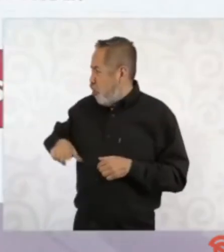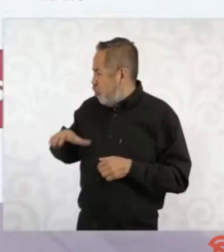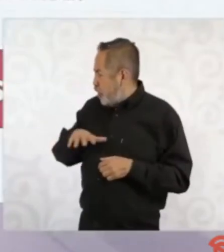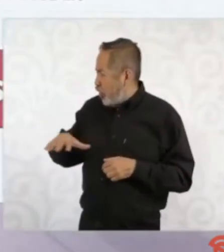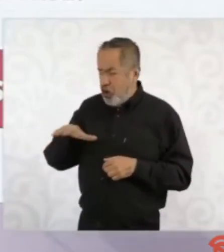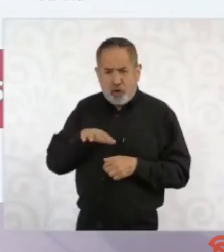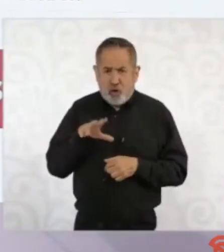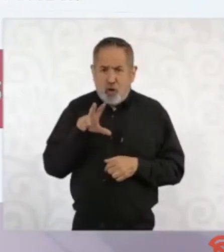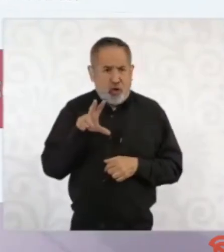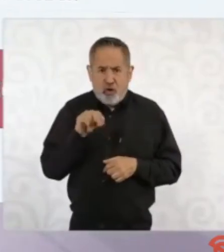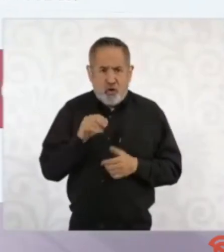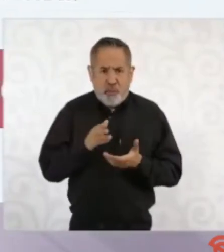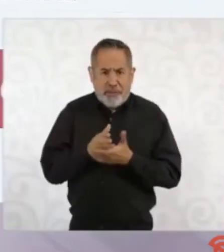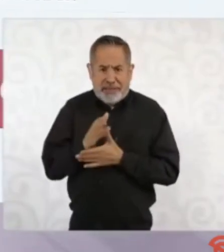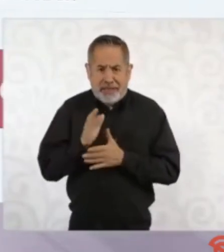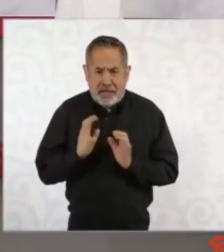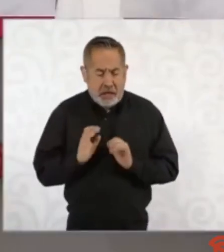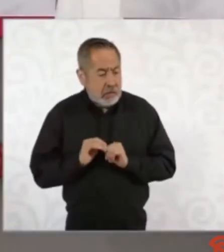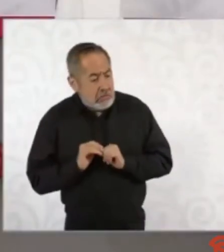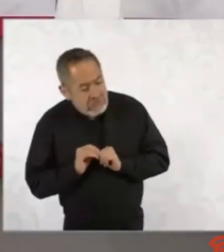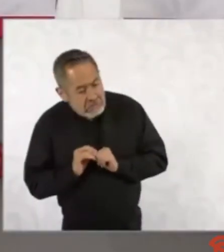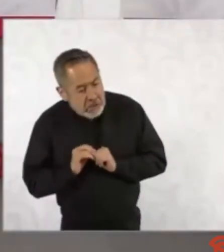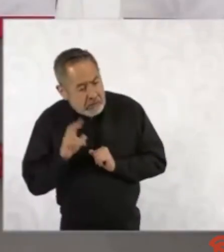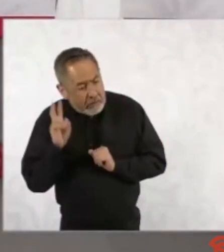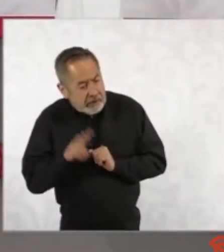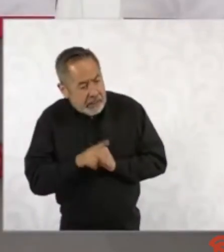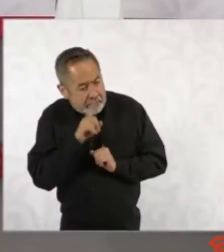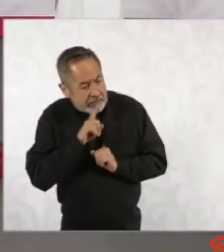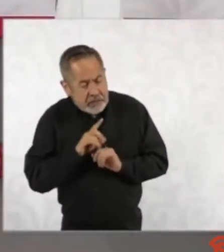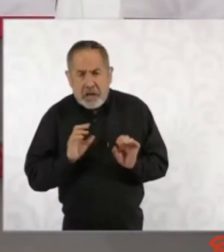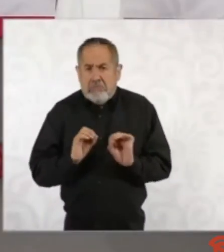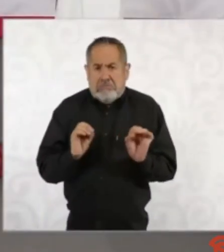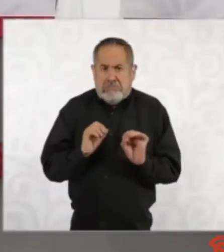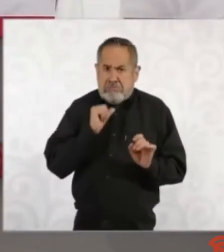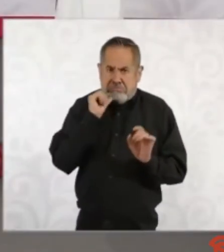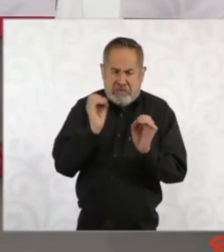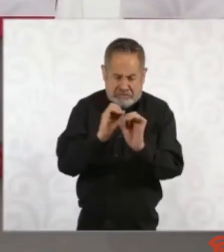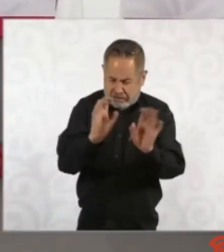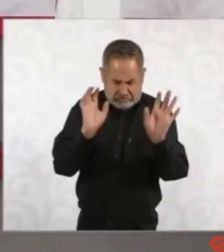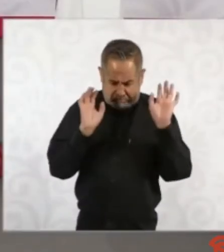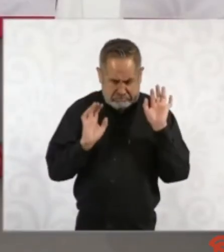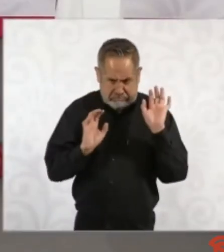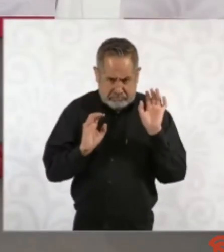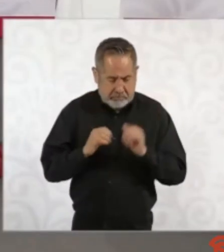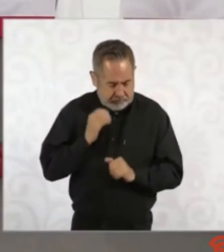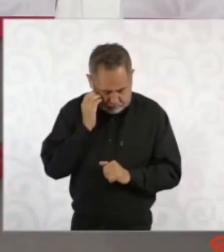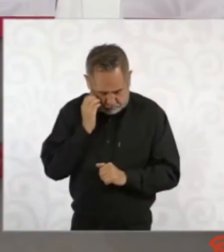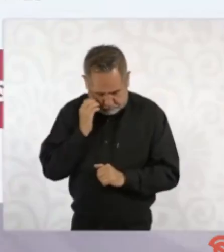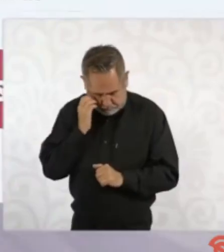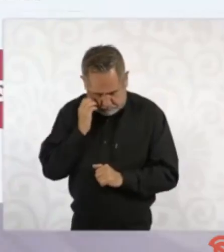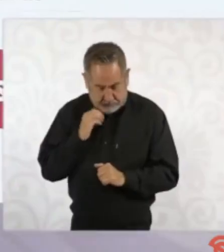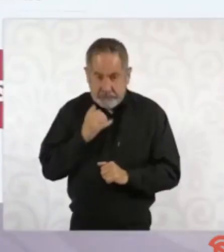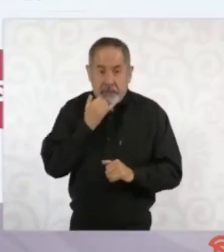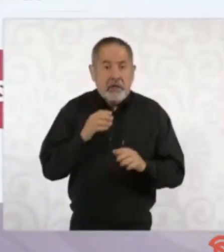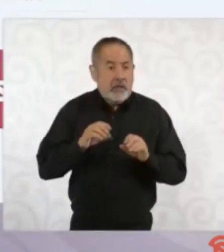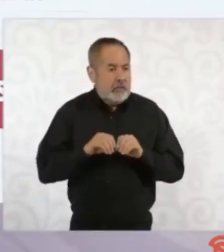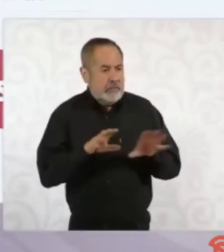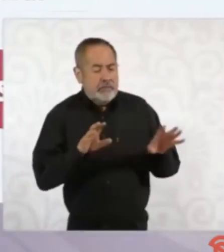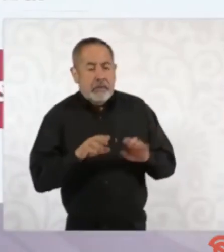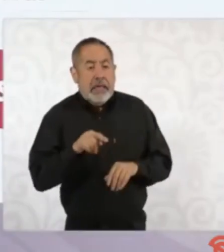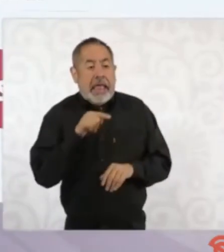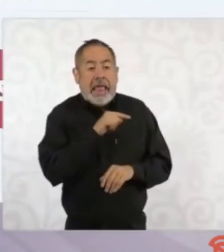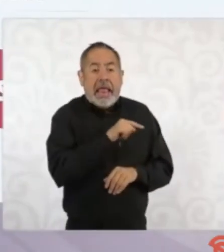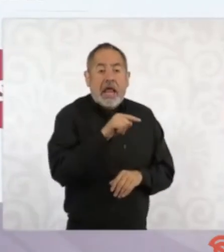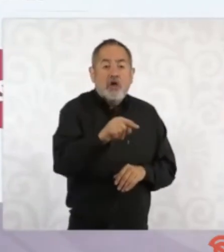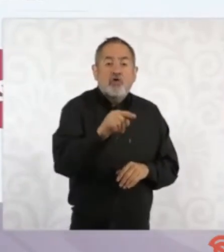a evaluar si es verdad o no es verdad. Serán los medios de comunicación a través de sus códigos de